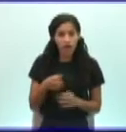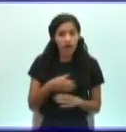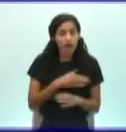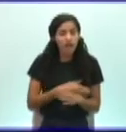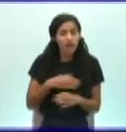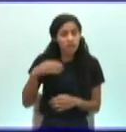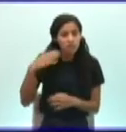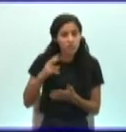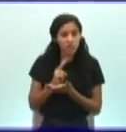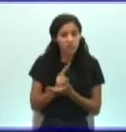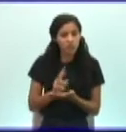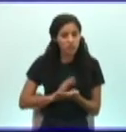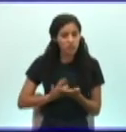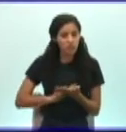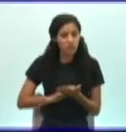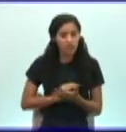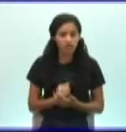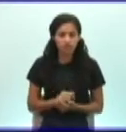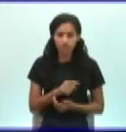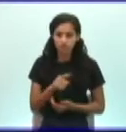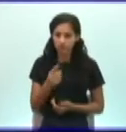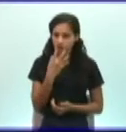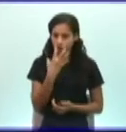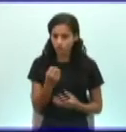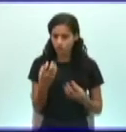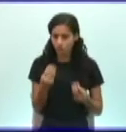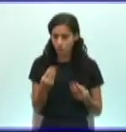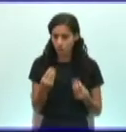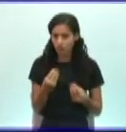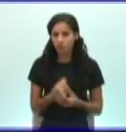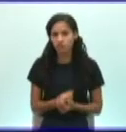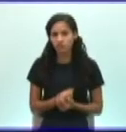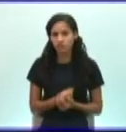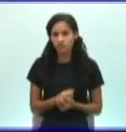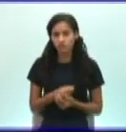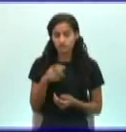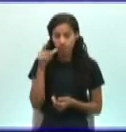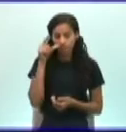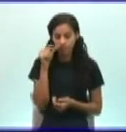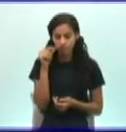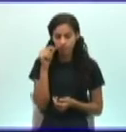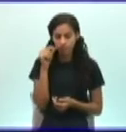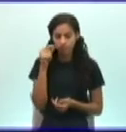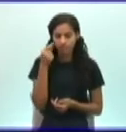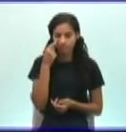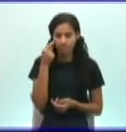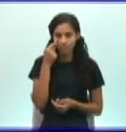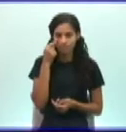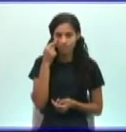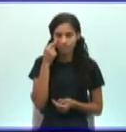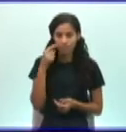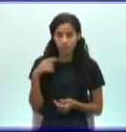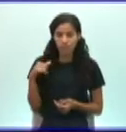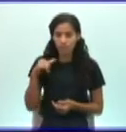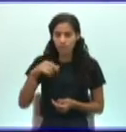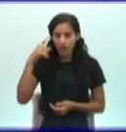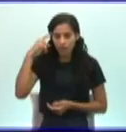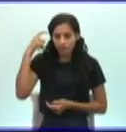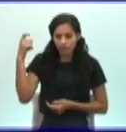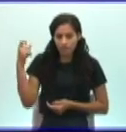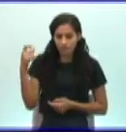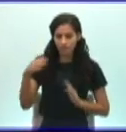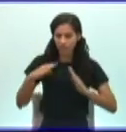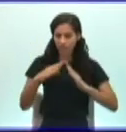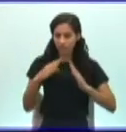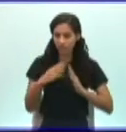no visitamos y a ustedes les encanta. Cierren los ojos y vamos en un viaje imaginario a la